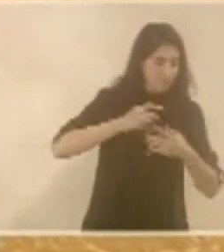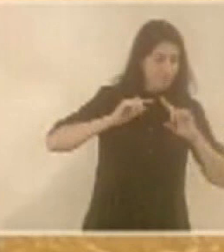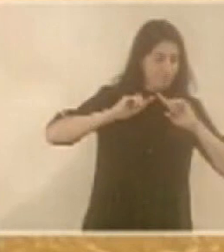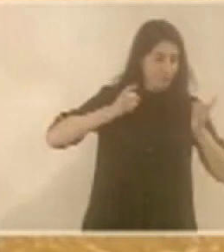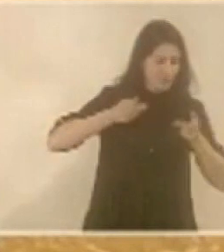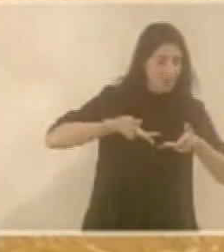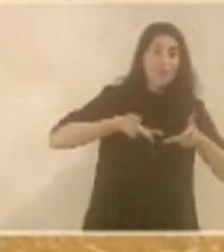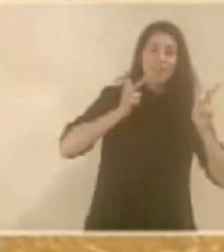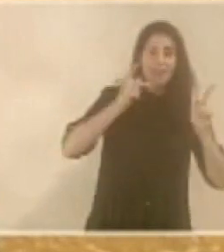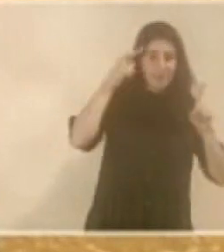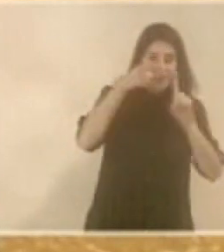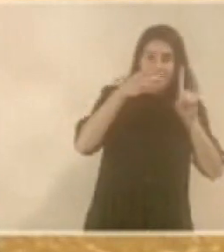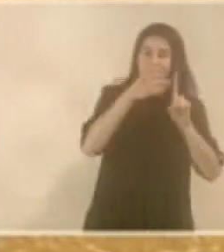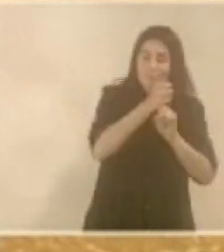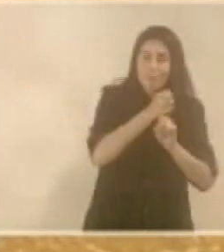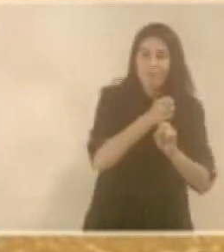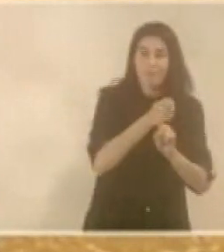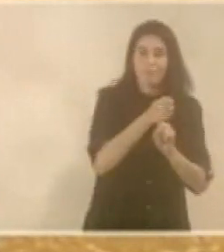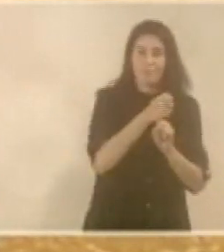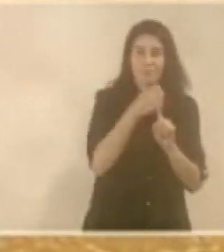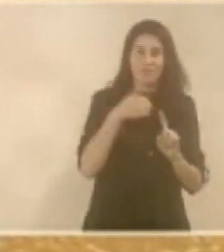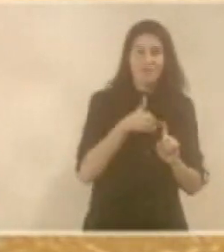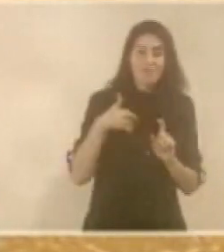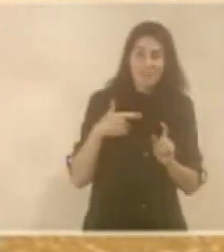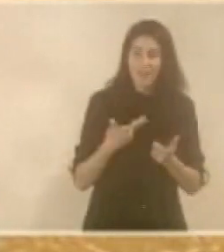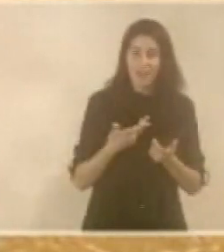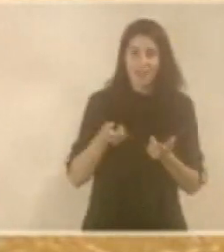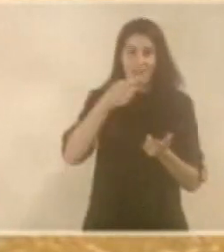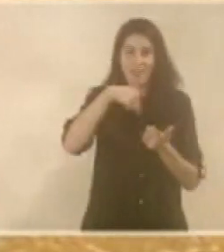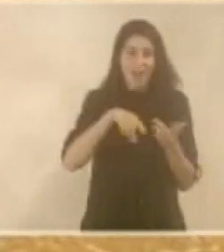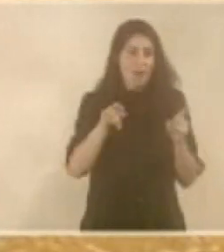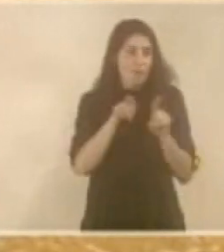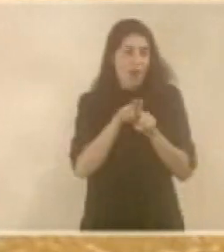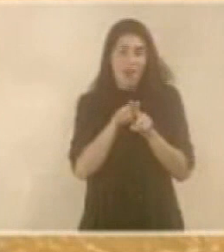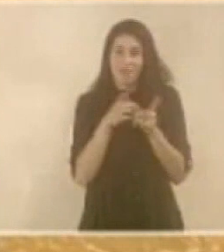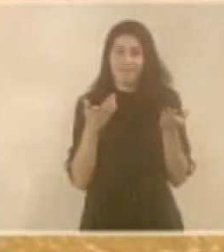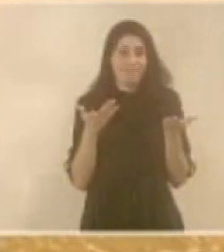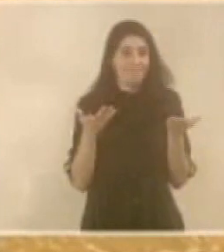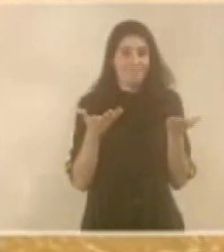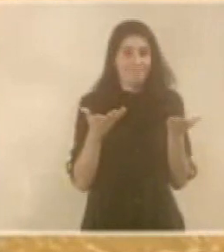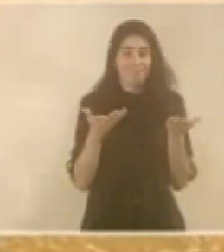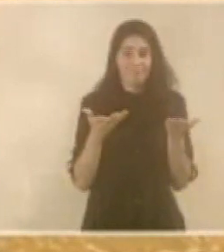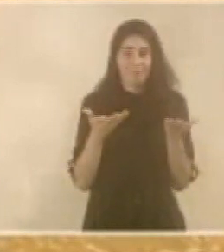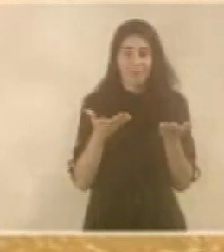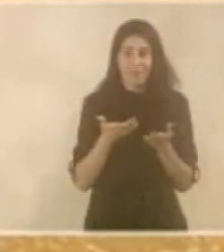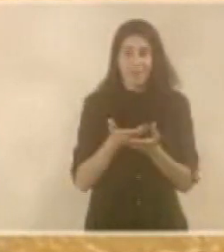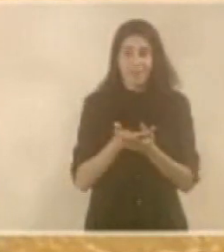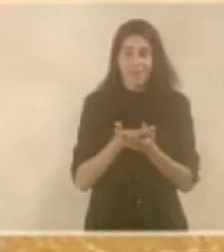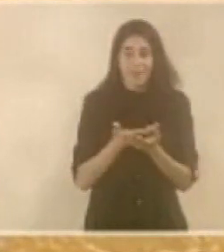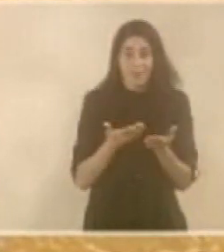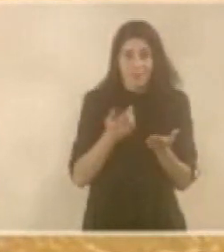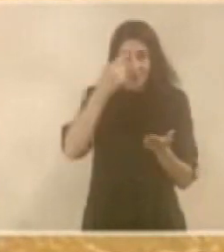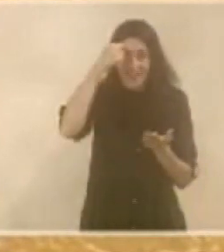de resultado incierto. Fueron unos osados y unos imprudentes, porque ante el error del mando de enviarles a una misión